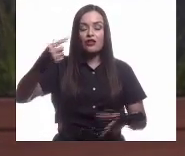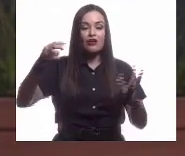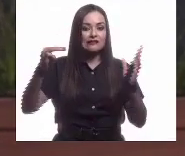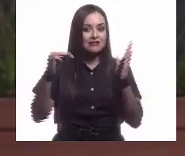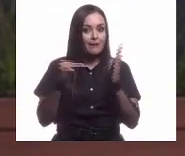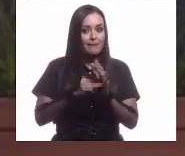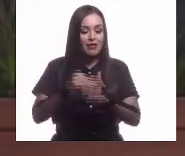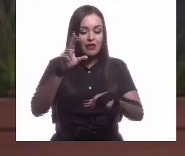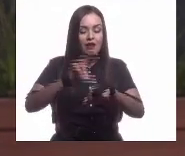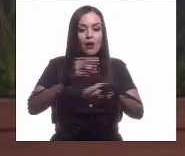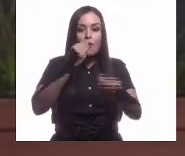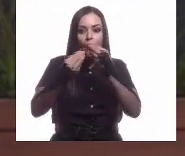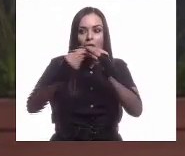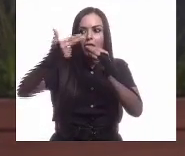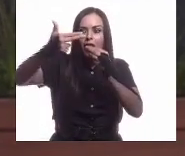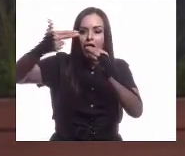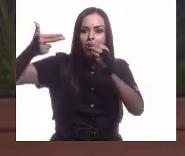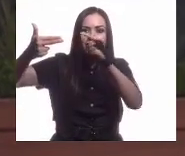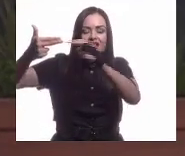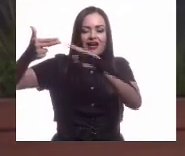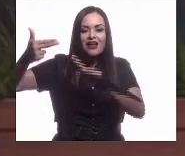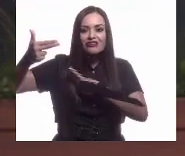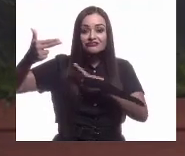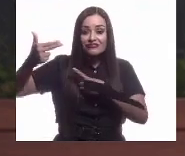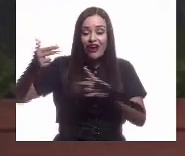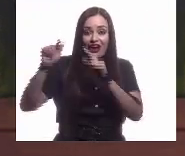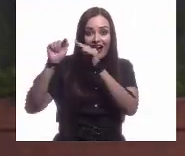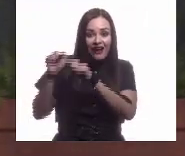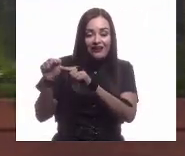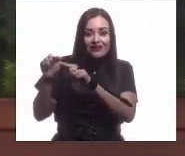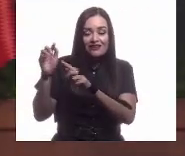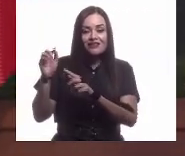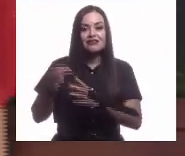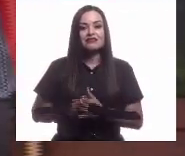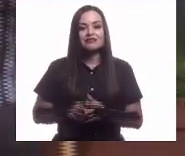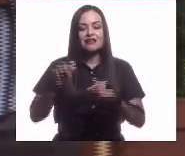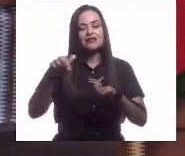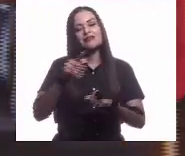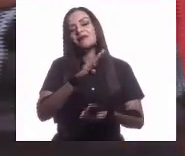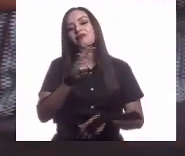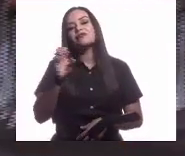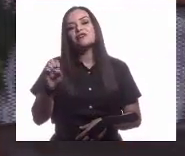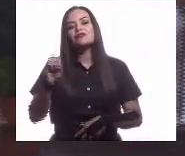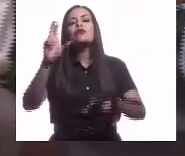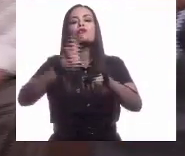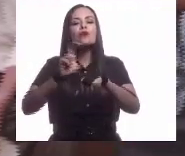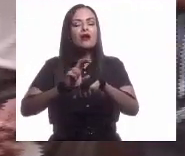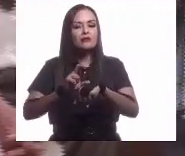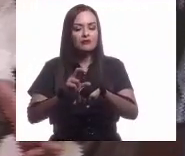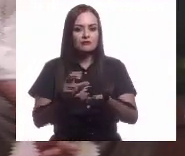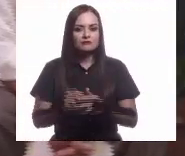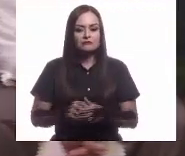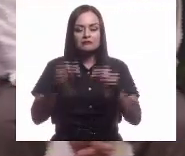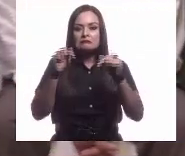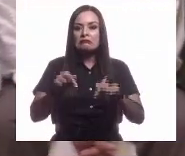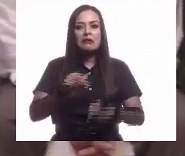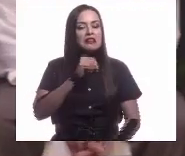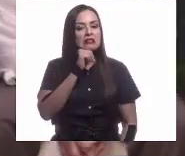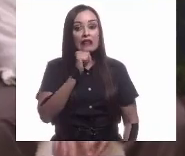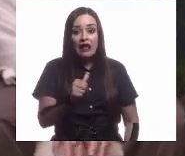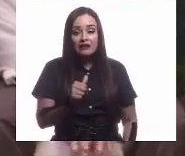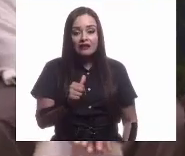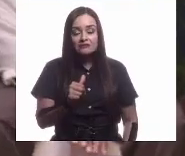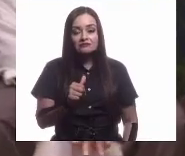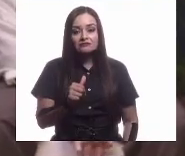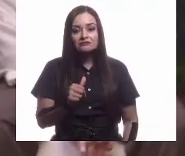nada más en los hoteles. ¿Saben cuántos huevos de estos se producían en Baja California Sur? Ni uno. ¿Y